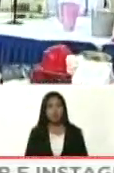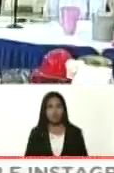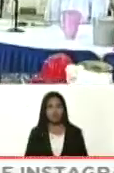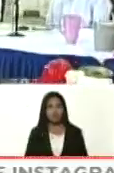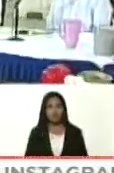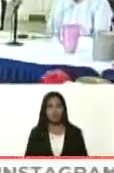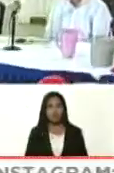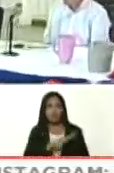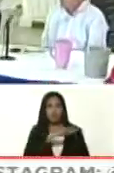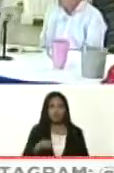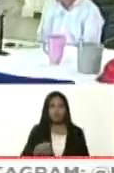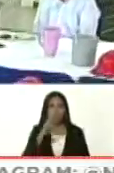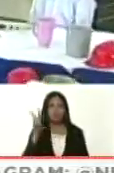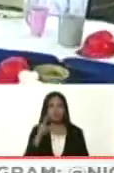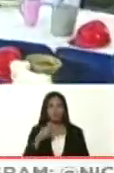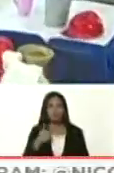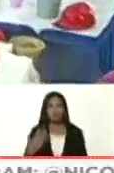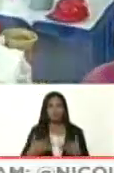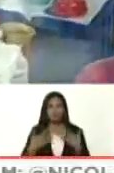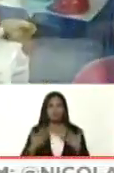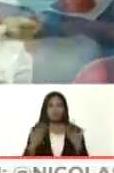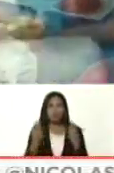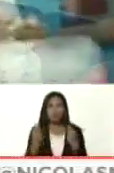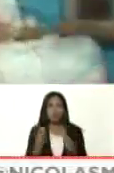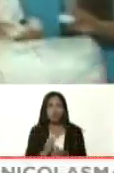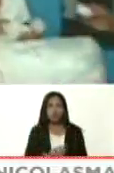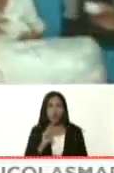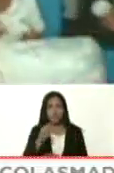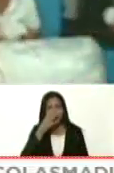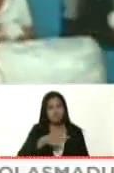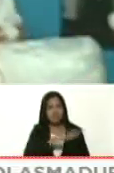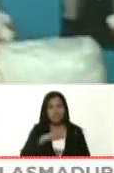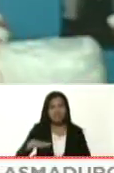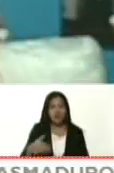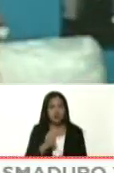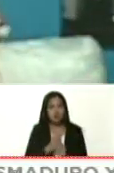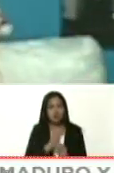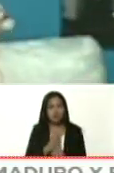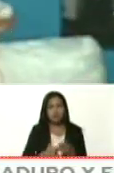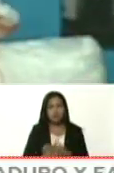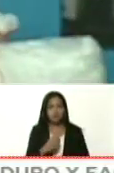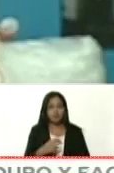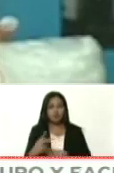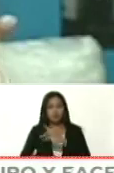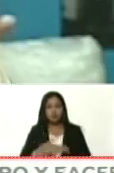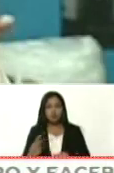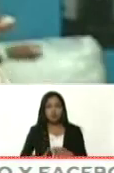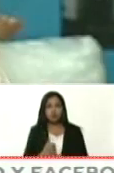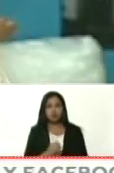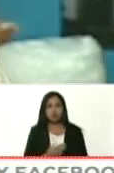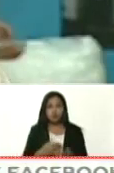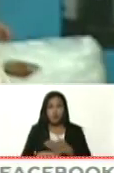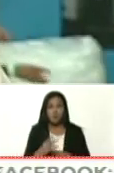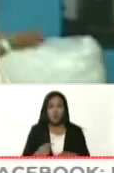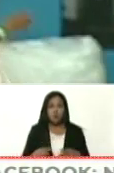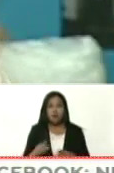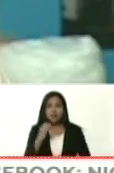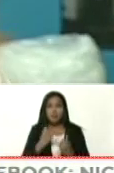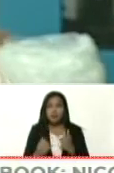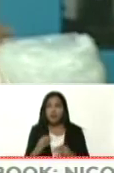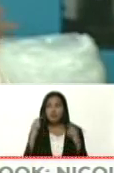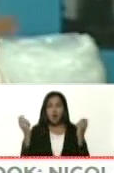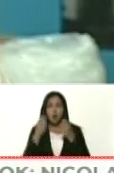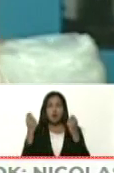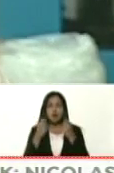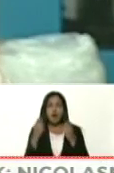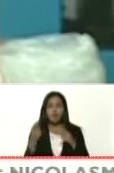del llano venezolano. Me alegra mucho que el llano esté trabajando y produciendo. Y vámonos para ir terminando esta jornada